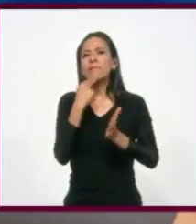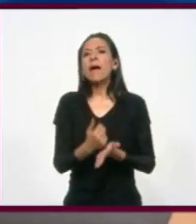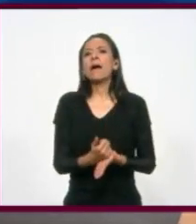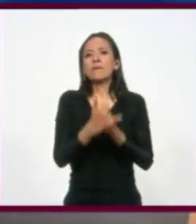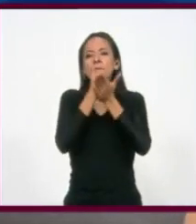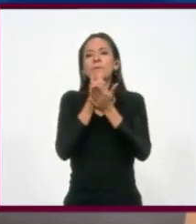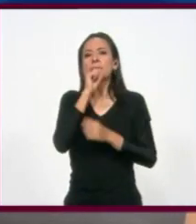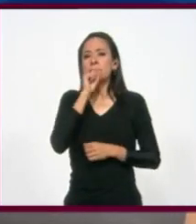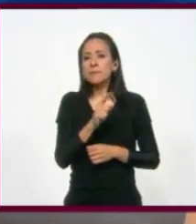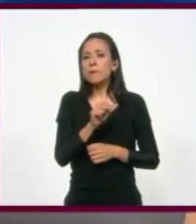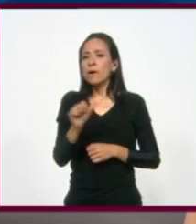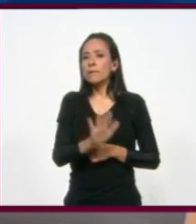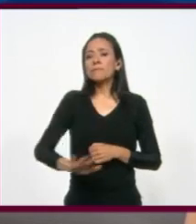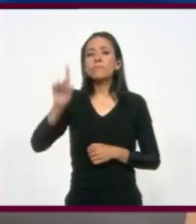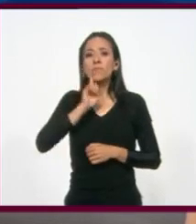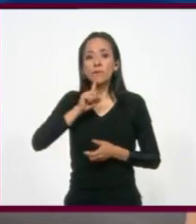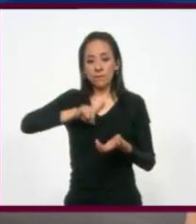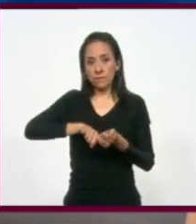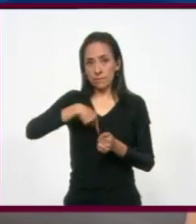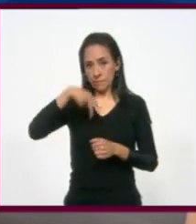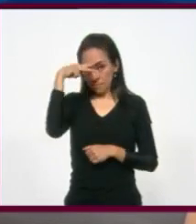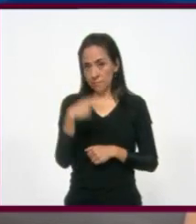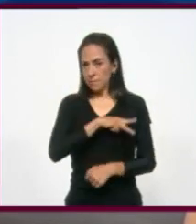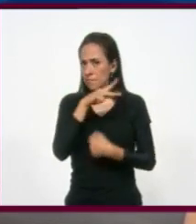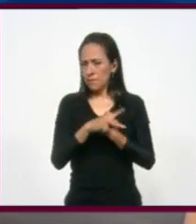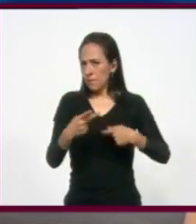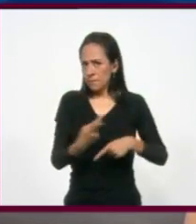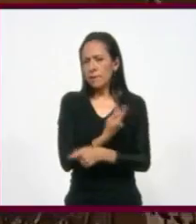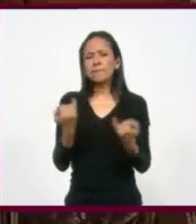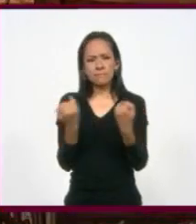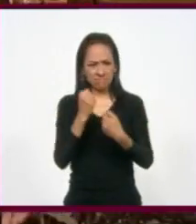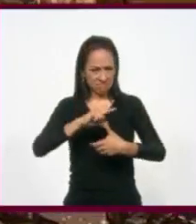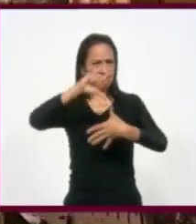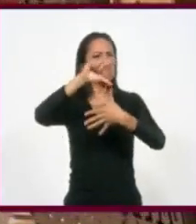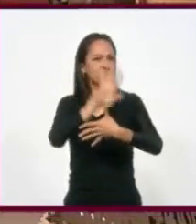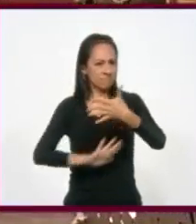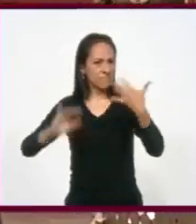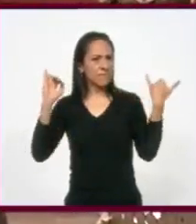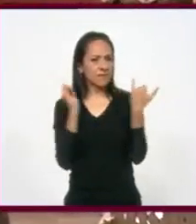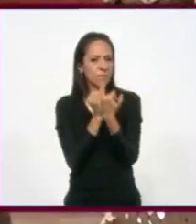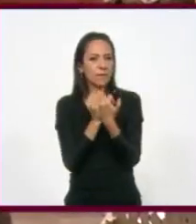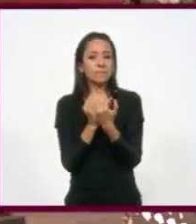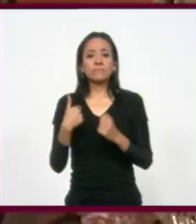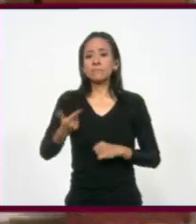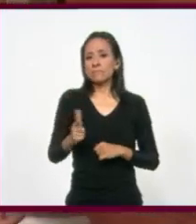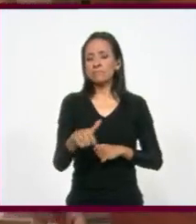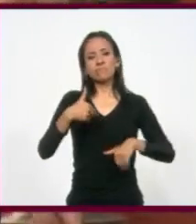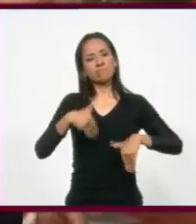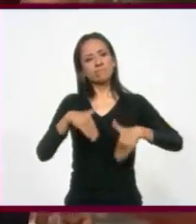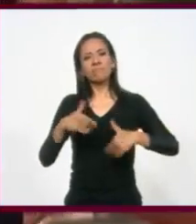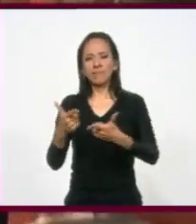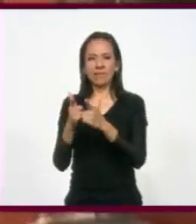de la historia de las mujeres en este país y en toda Latinoamérica, me atrevería yo a decir. Como Guanajuato se camina, el elenco caminó